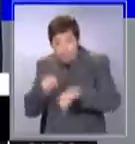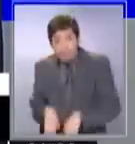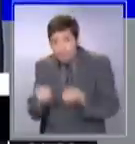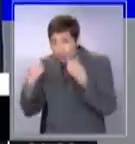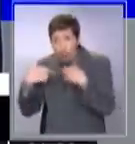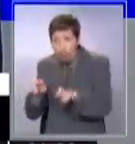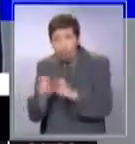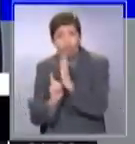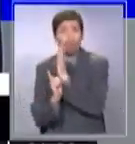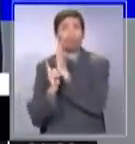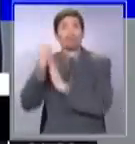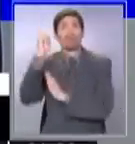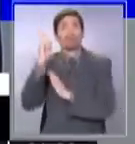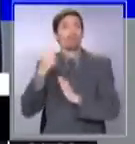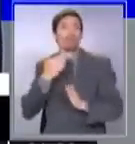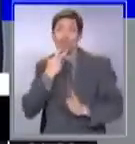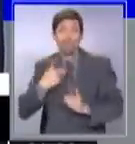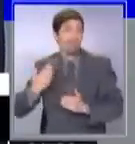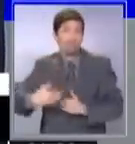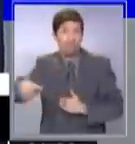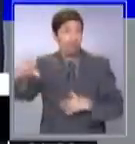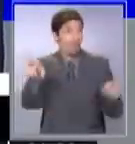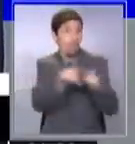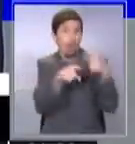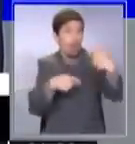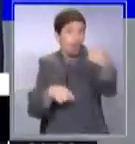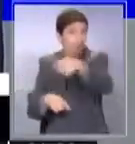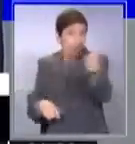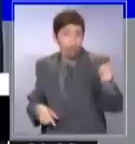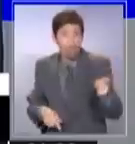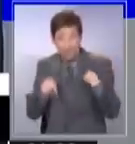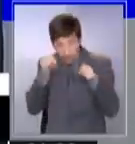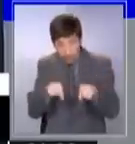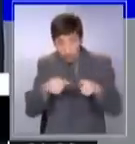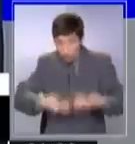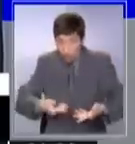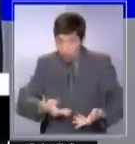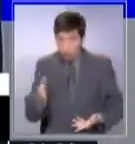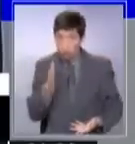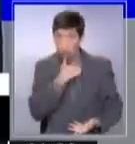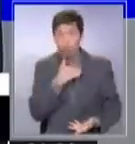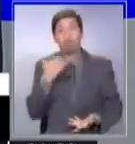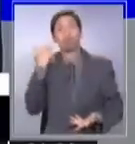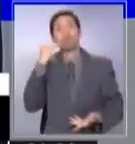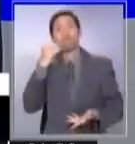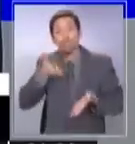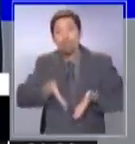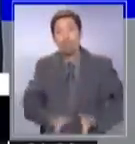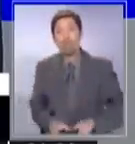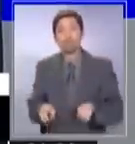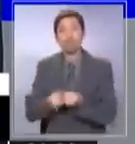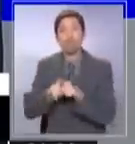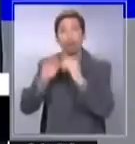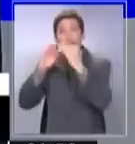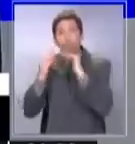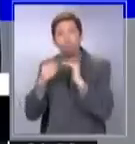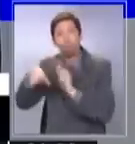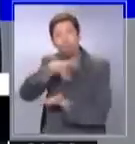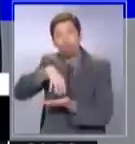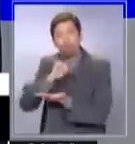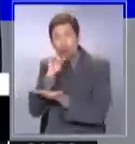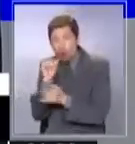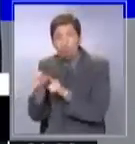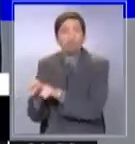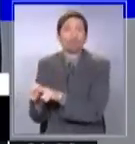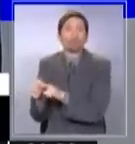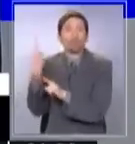desarrollarse durante la vida y eso no acontece hoy un niño que nace hoy día en un campamento que nace con todas las dificultades